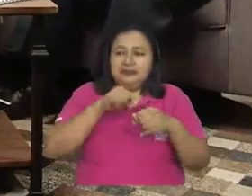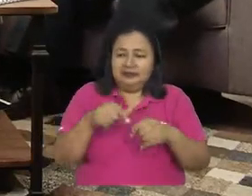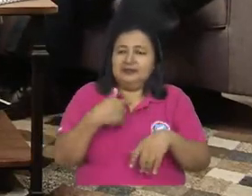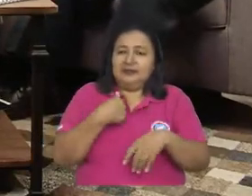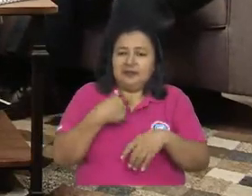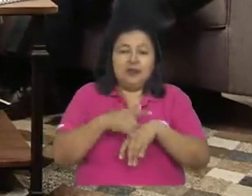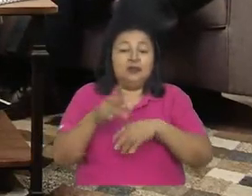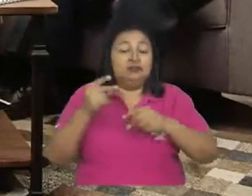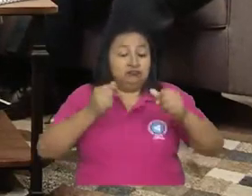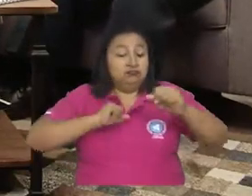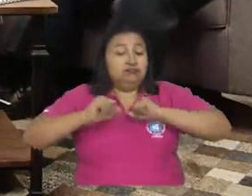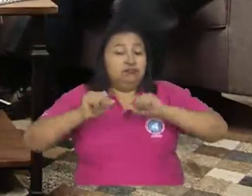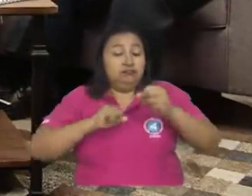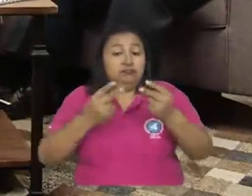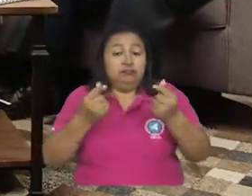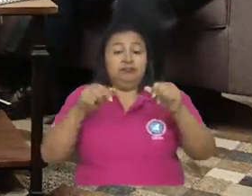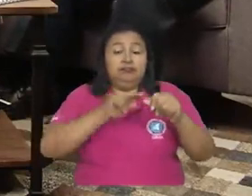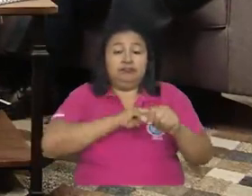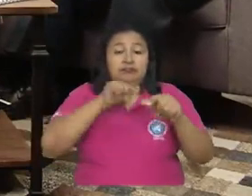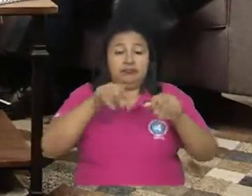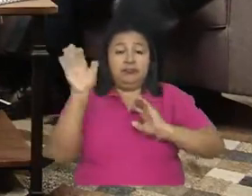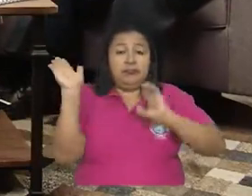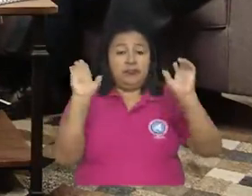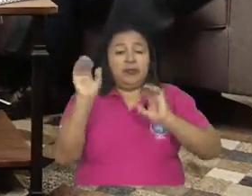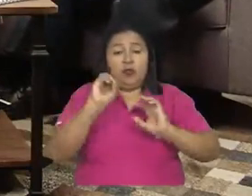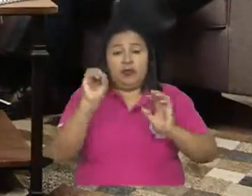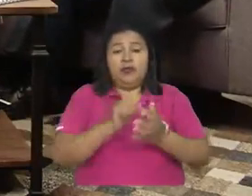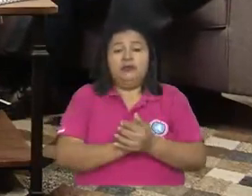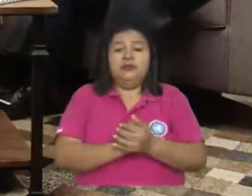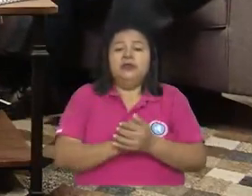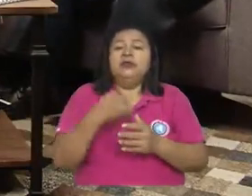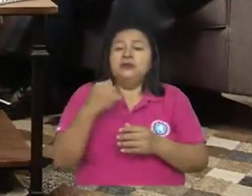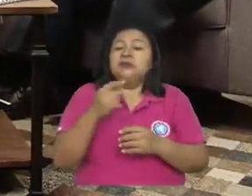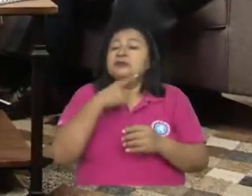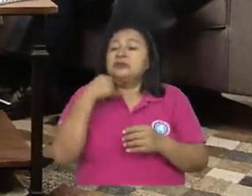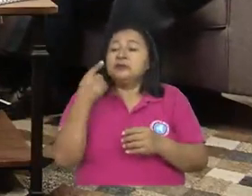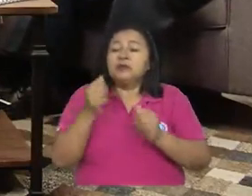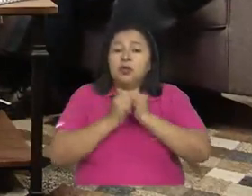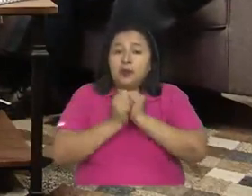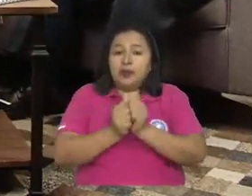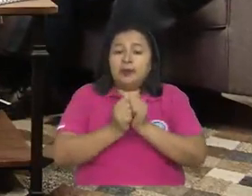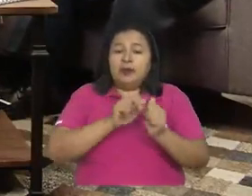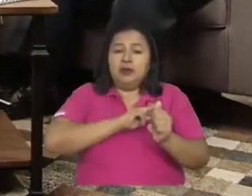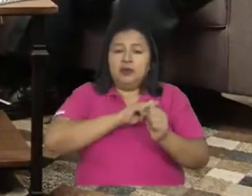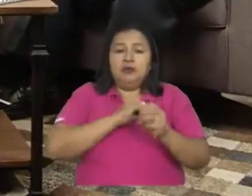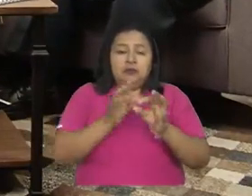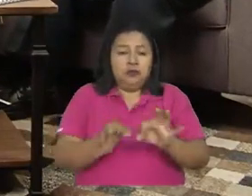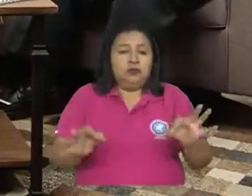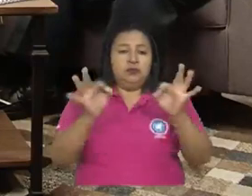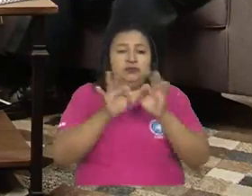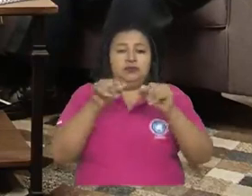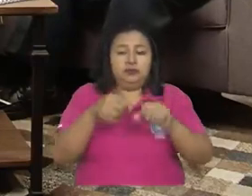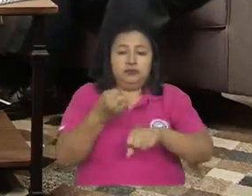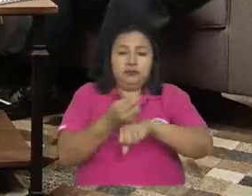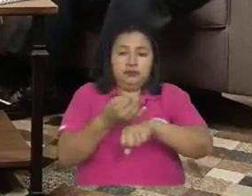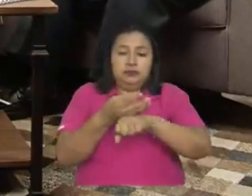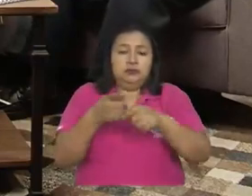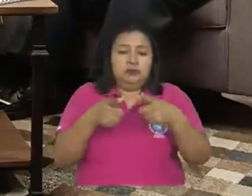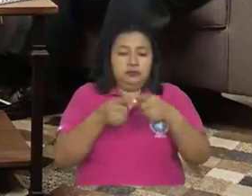Increíble el dinamismo económico. Claro que sí. Ahí en nuestro centro. Claro que sí, pero también un acompañamiento, ¿no? Importante en este caso la alcaldía de